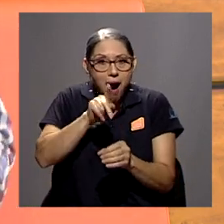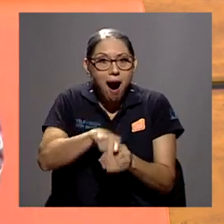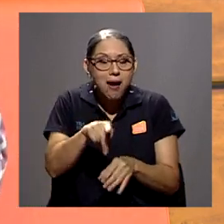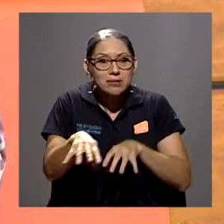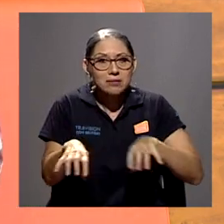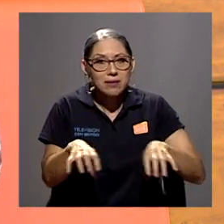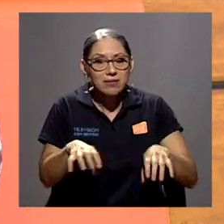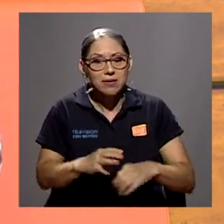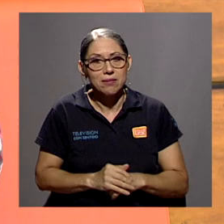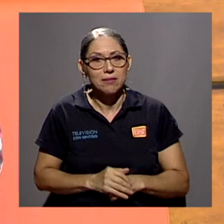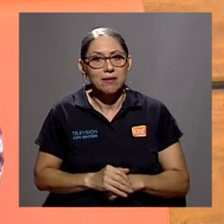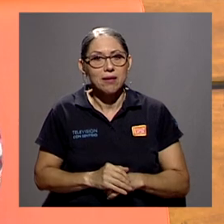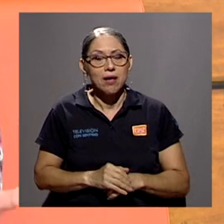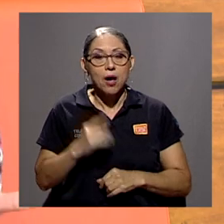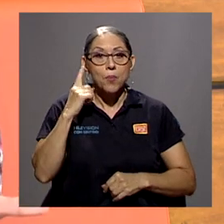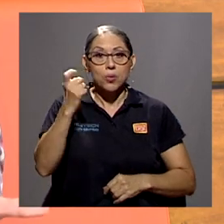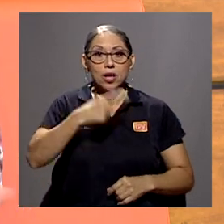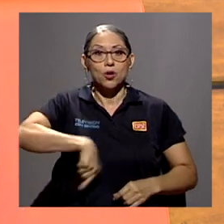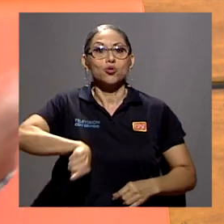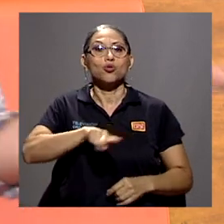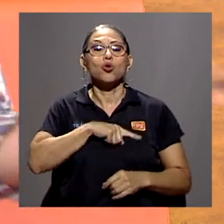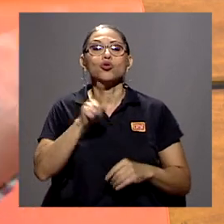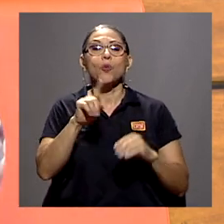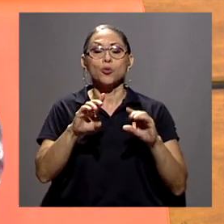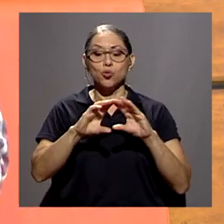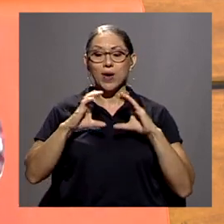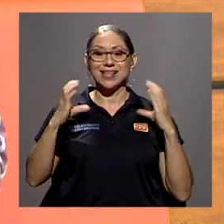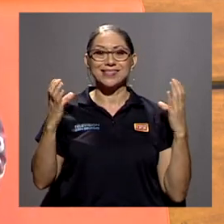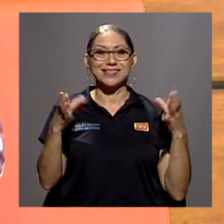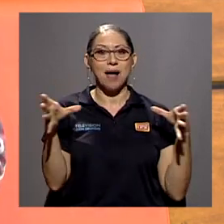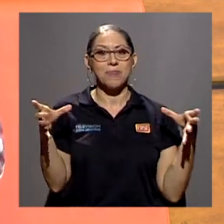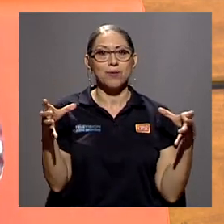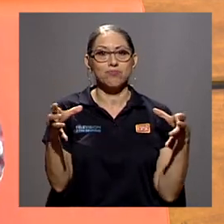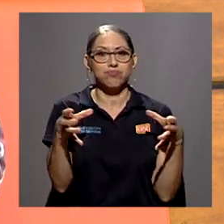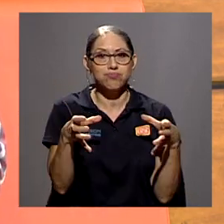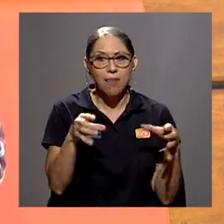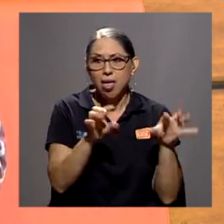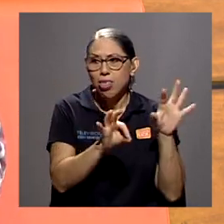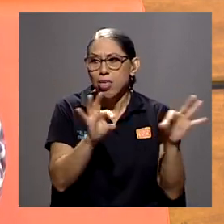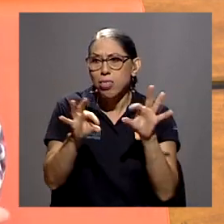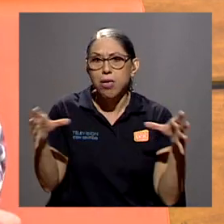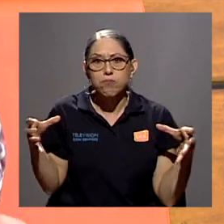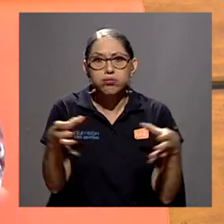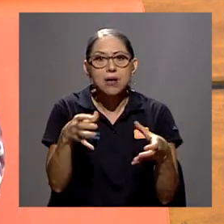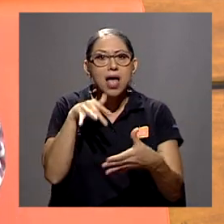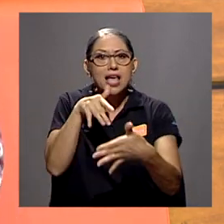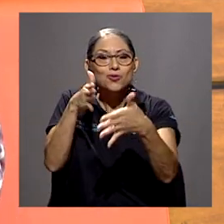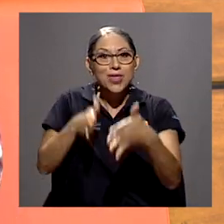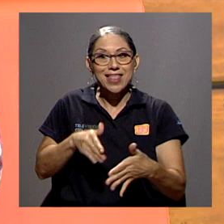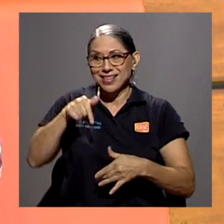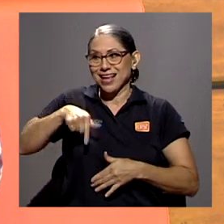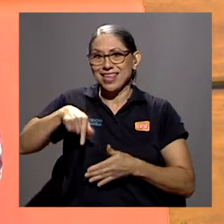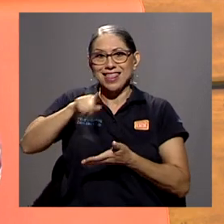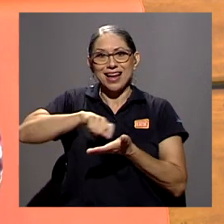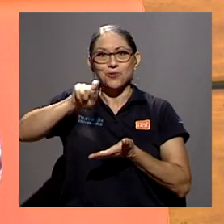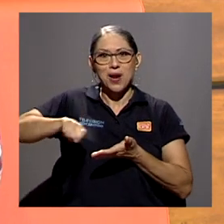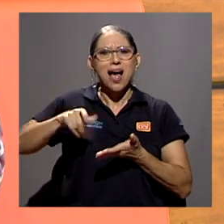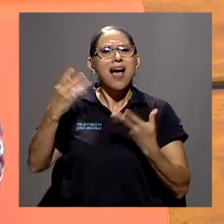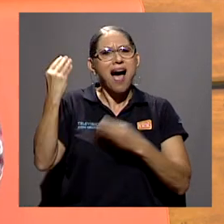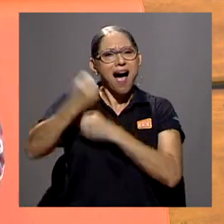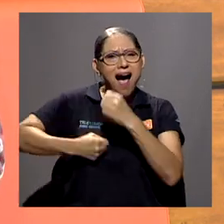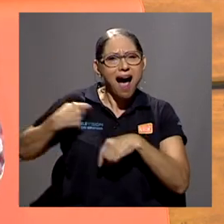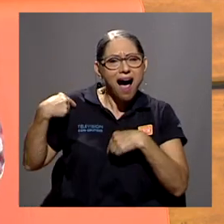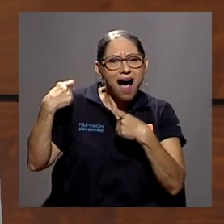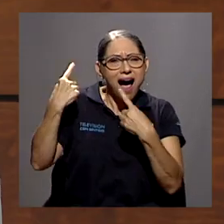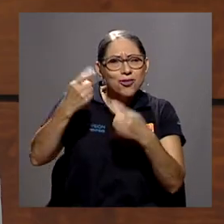verdad porque nosotros somos un ensamble de estudiantes de aquí en la escuela que bueno llevamos ya años verdad trabajando juntos y